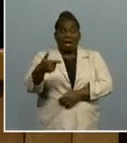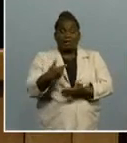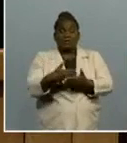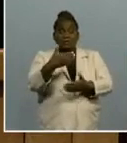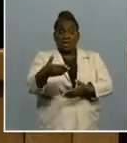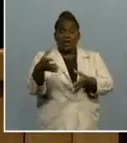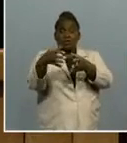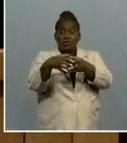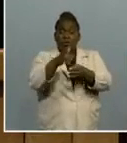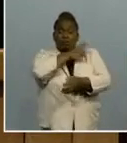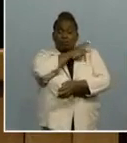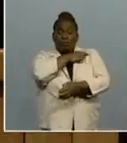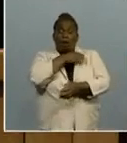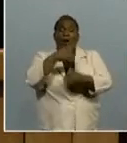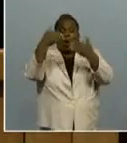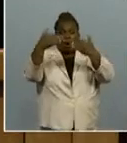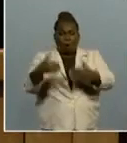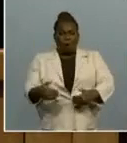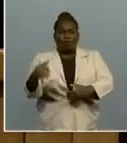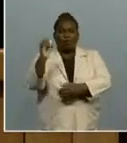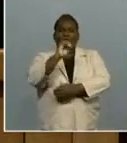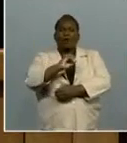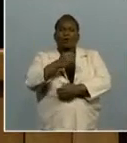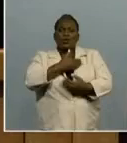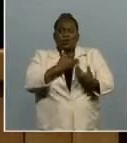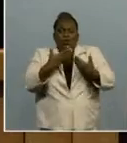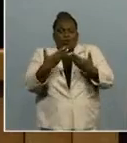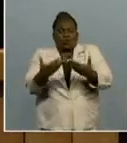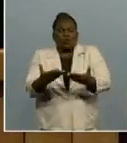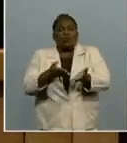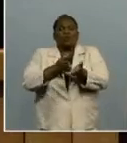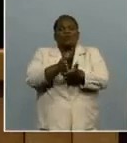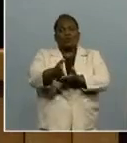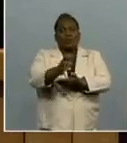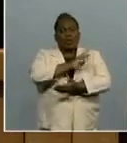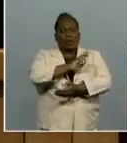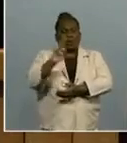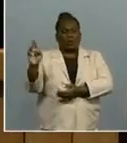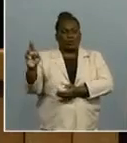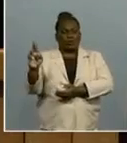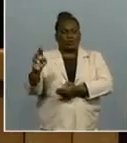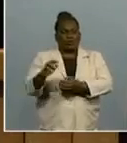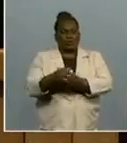su honra y orgullo por dar continuidad a la revolución